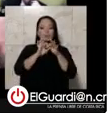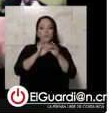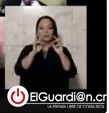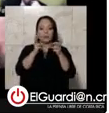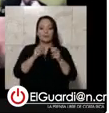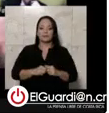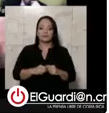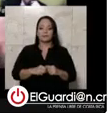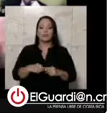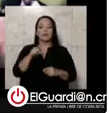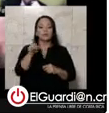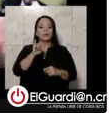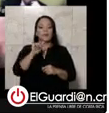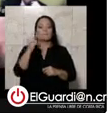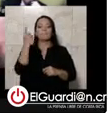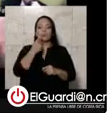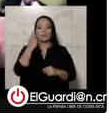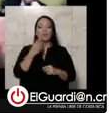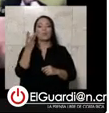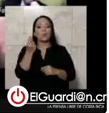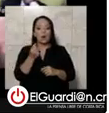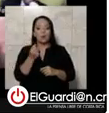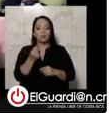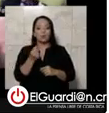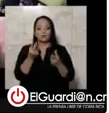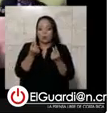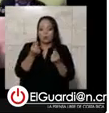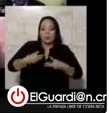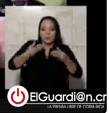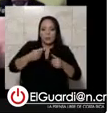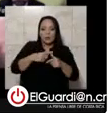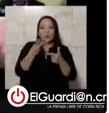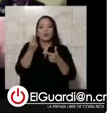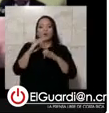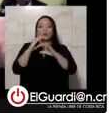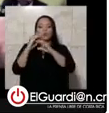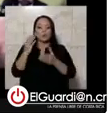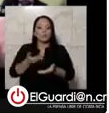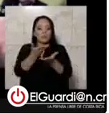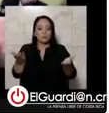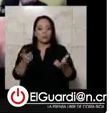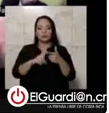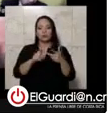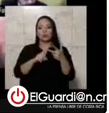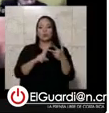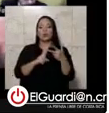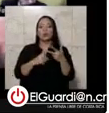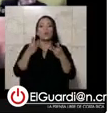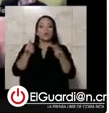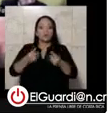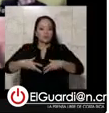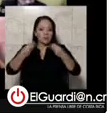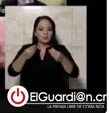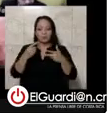porque también preguntaron cuántos recursos se había gastado, cuántos buses pusimos a disposición, cuánto de eso se gastó, y no, o